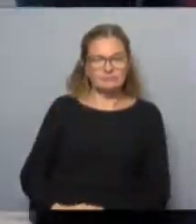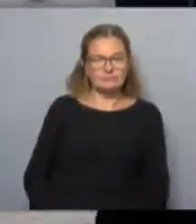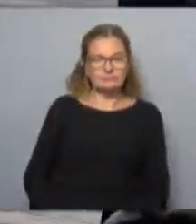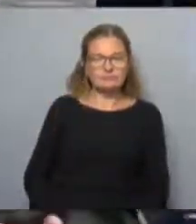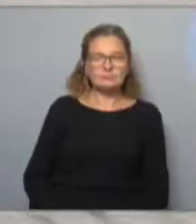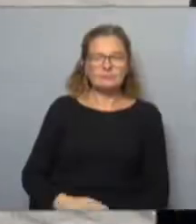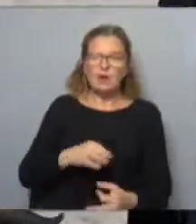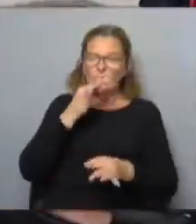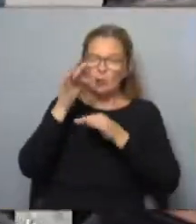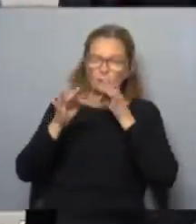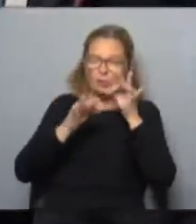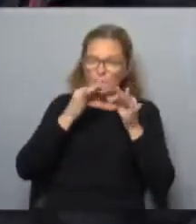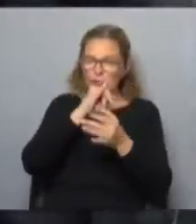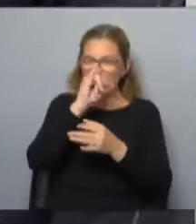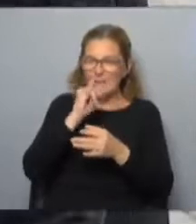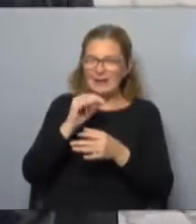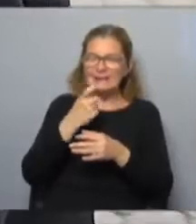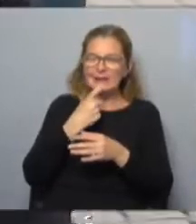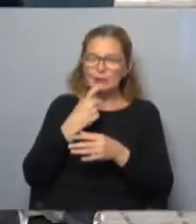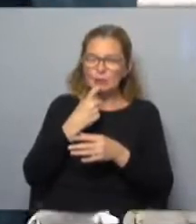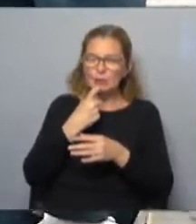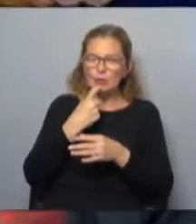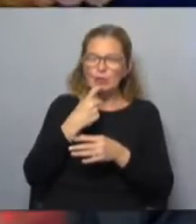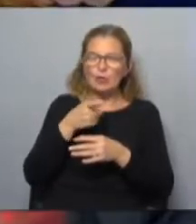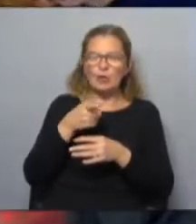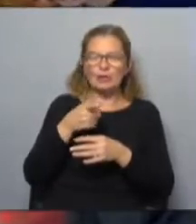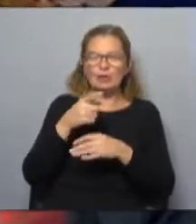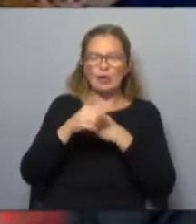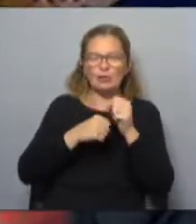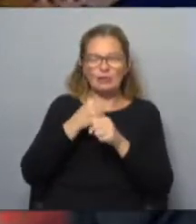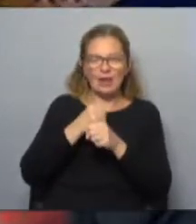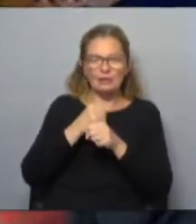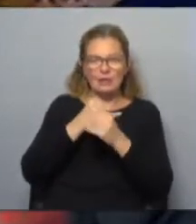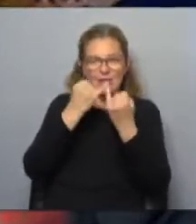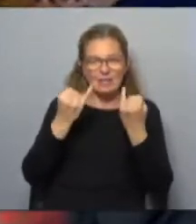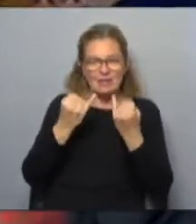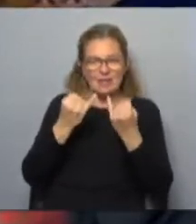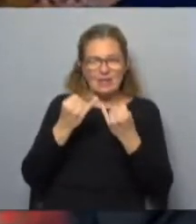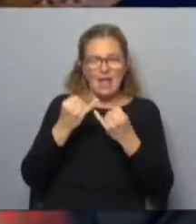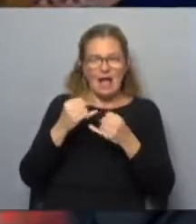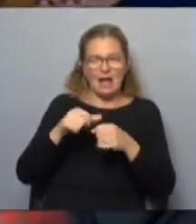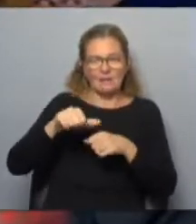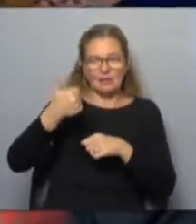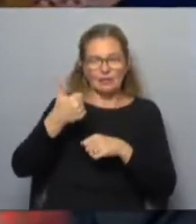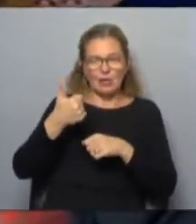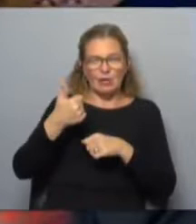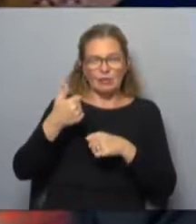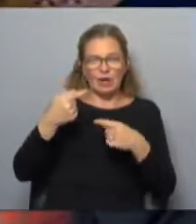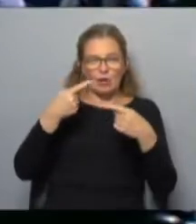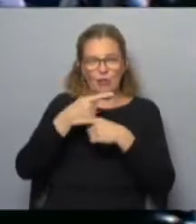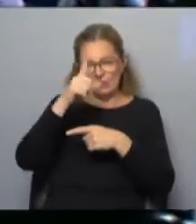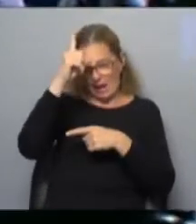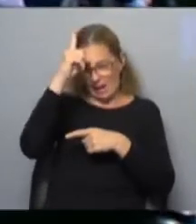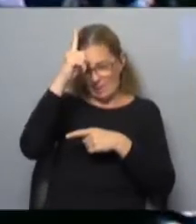Durante su discurso en la Plaza Roja en ocasión del septuagésimo séptimo aniversario del día de la victoria soviética sobre la Alemania nazi